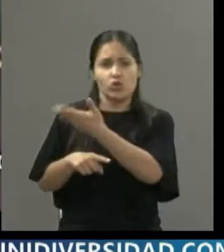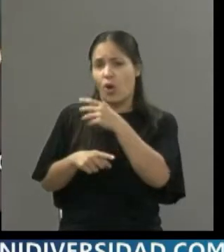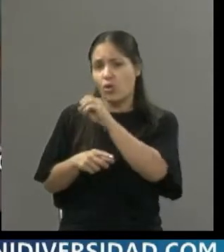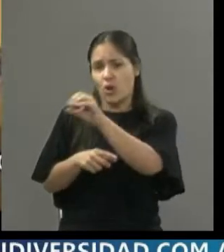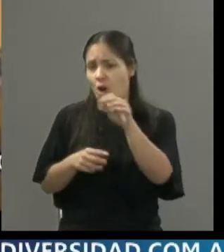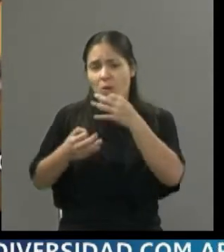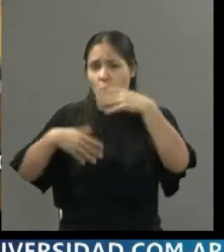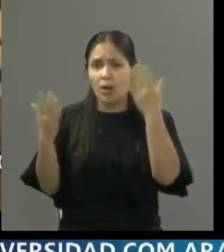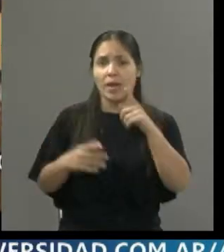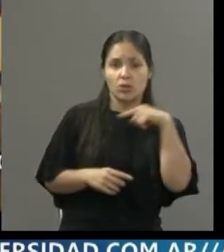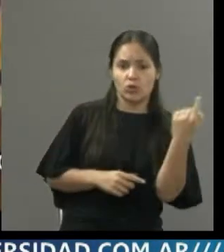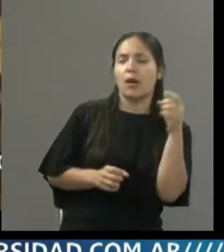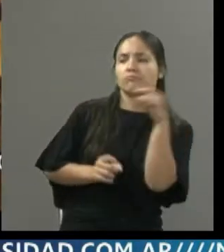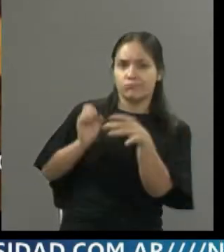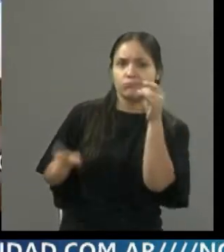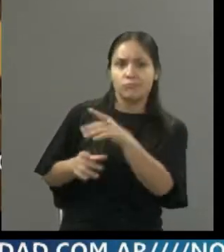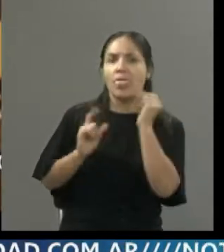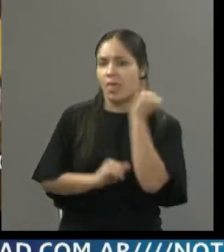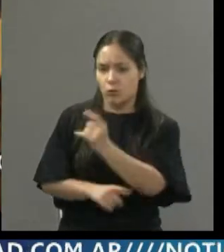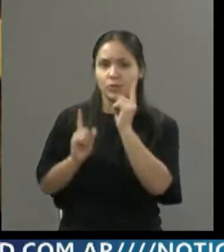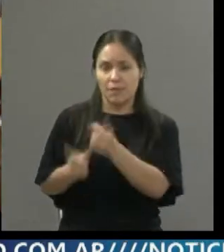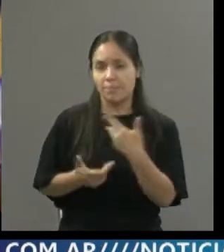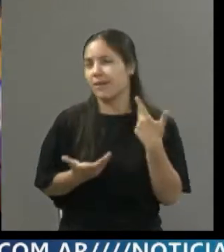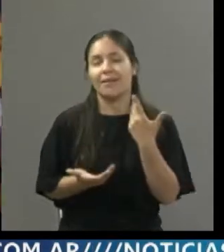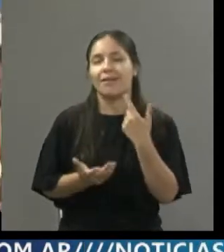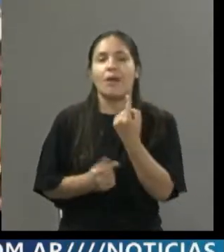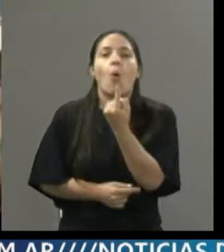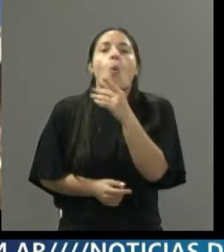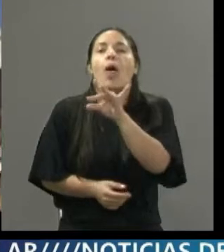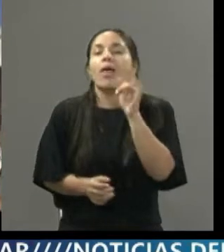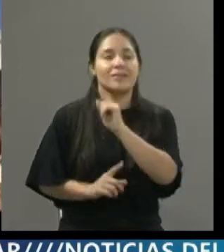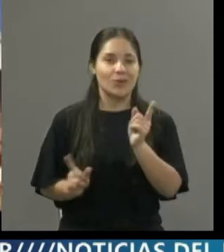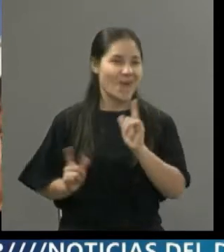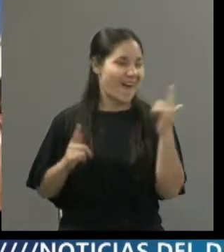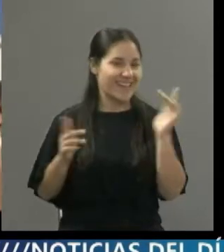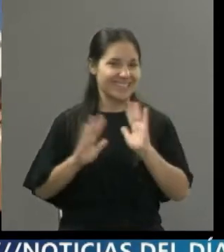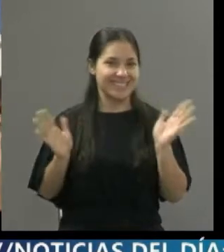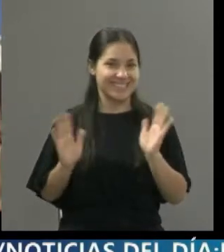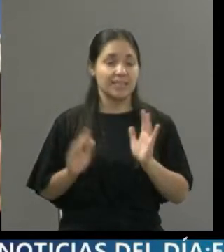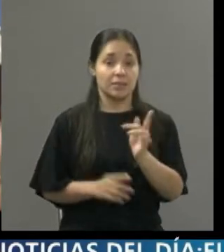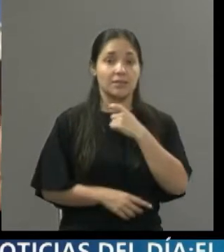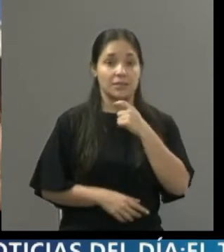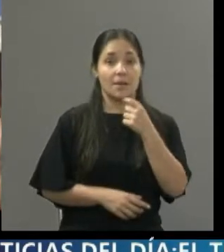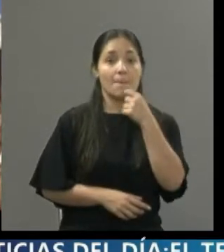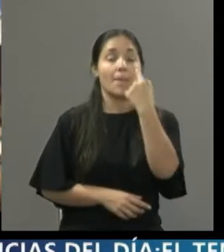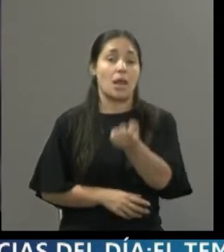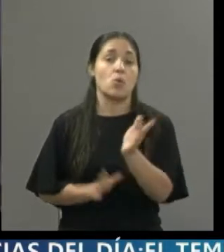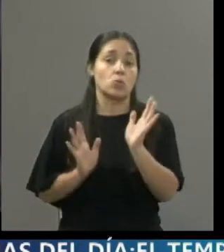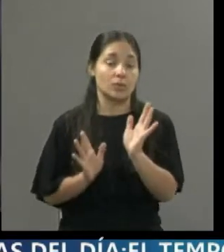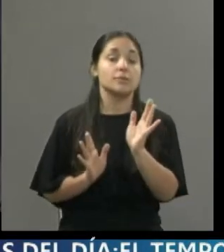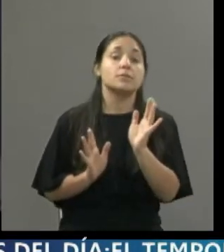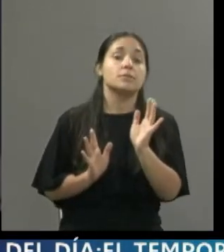¿no? Entonces, para responder a tu pregunta, como organización, nosotros siempre intentamos